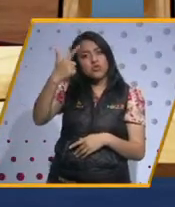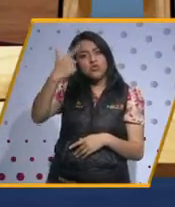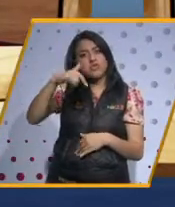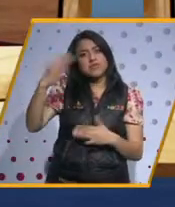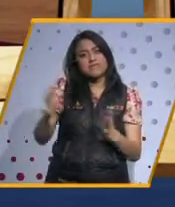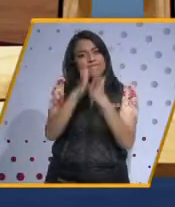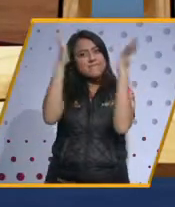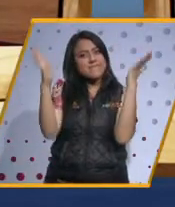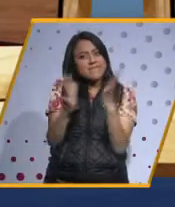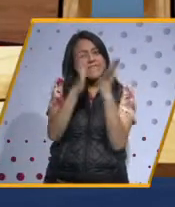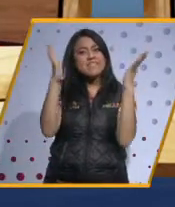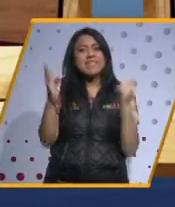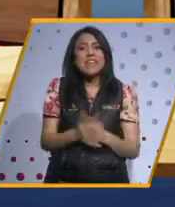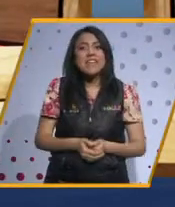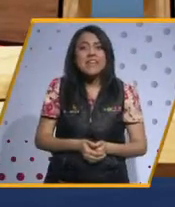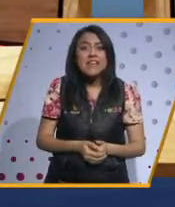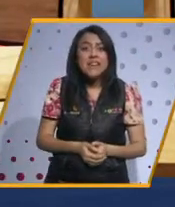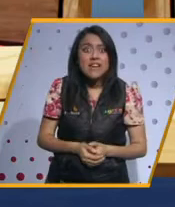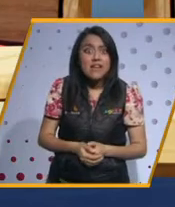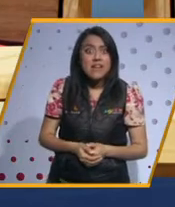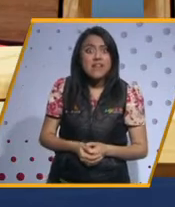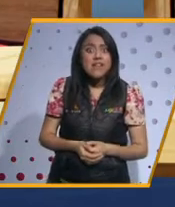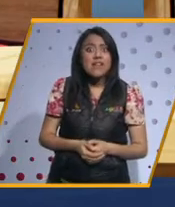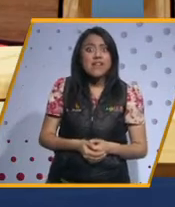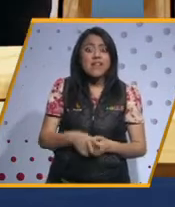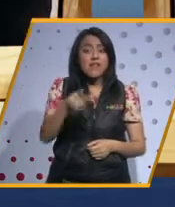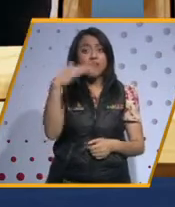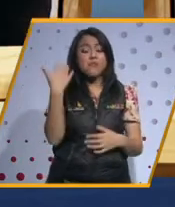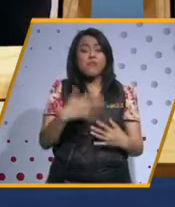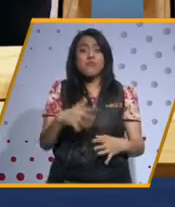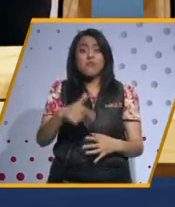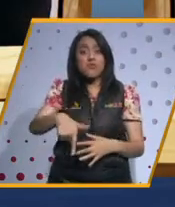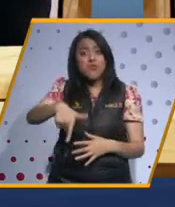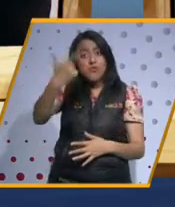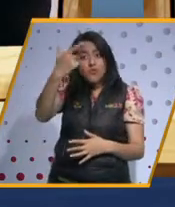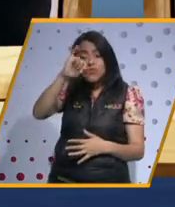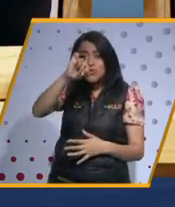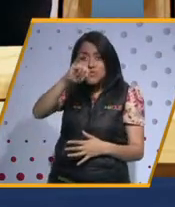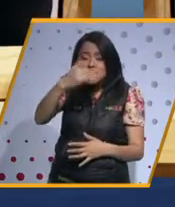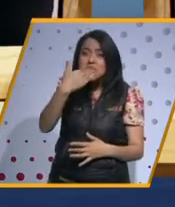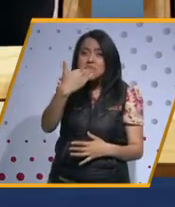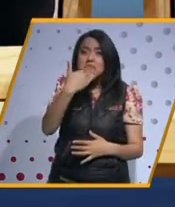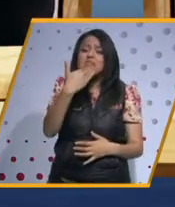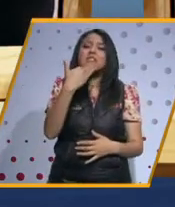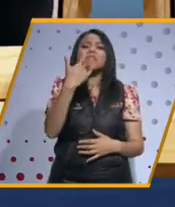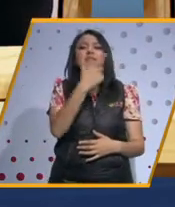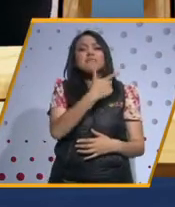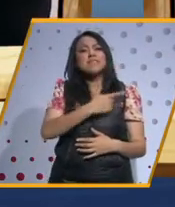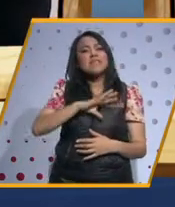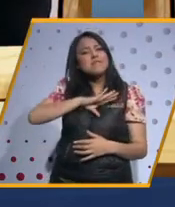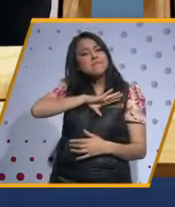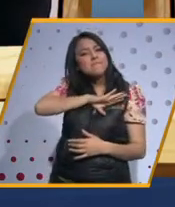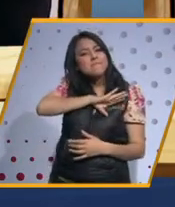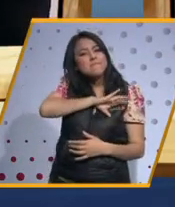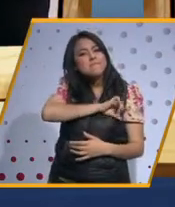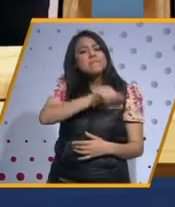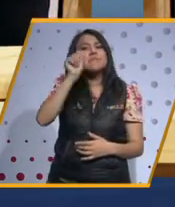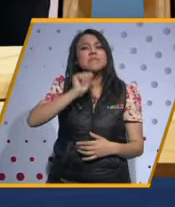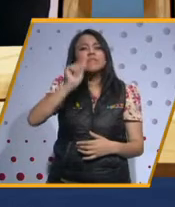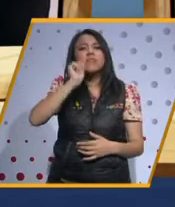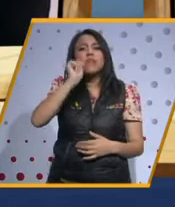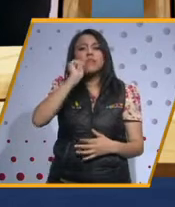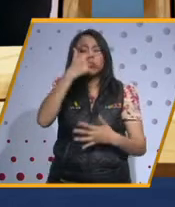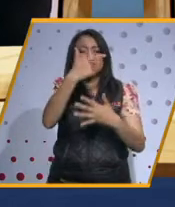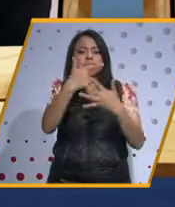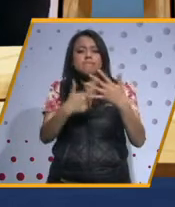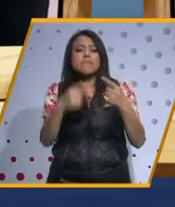Sí. Oye, qué consentida te tenemos, de veras. Muy consentida. Y esa es la primera niña que pasa lista cuando busco ya a quienes